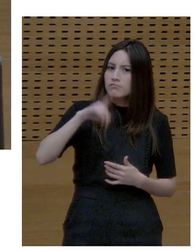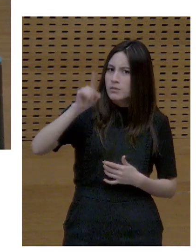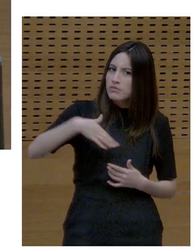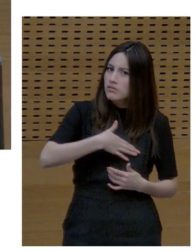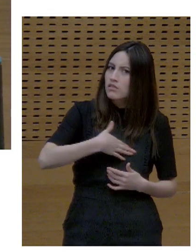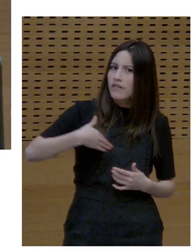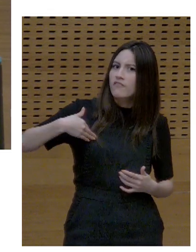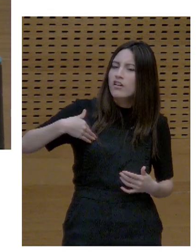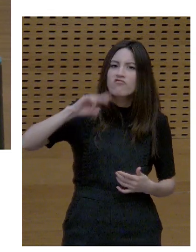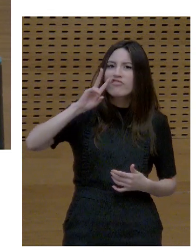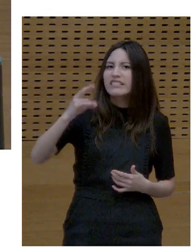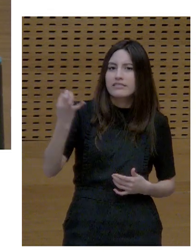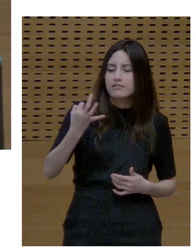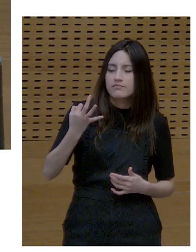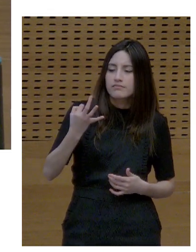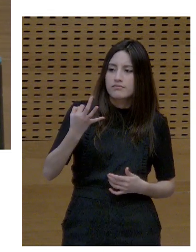cómo